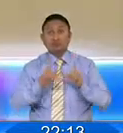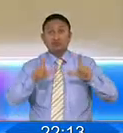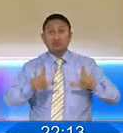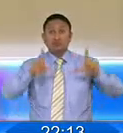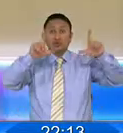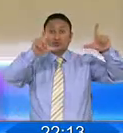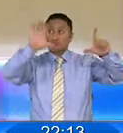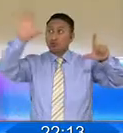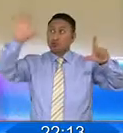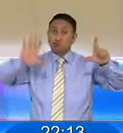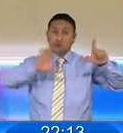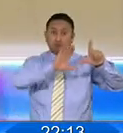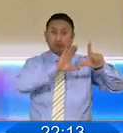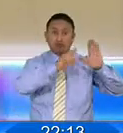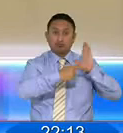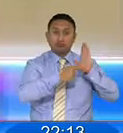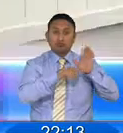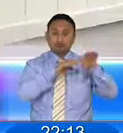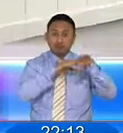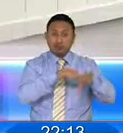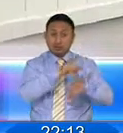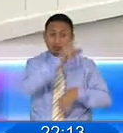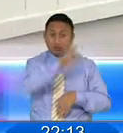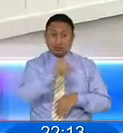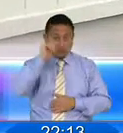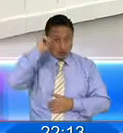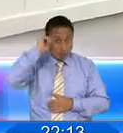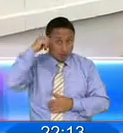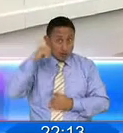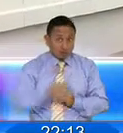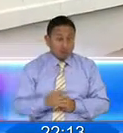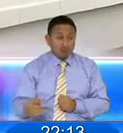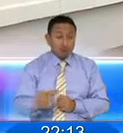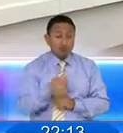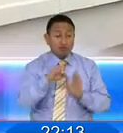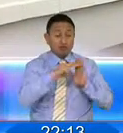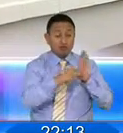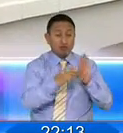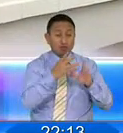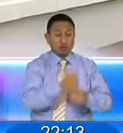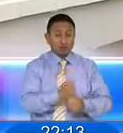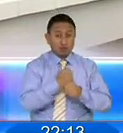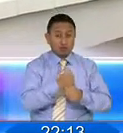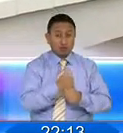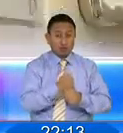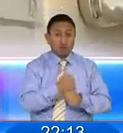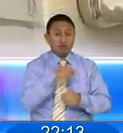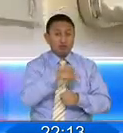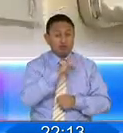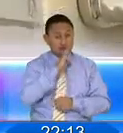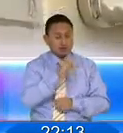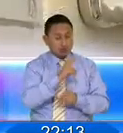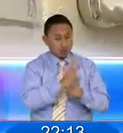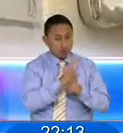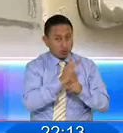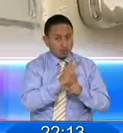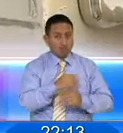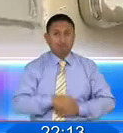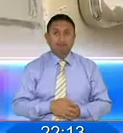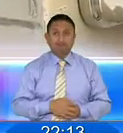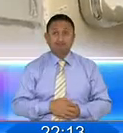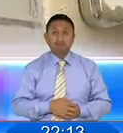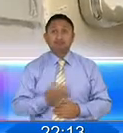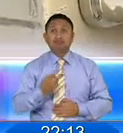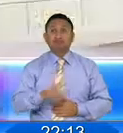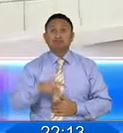sirve como refuerzo para recordar a los estudiantes sobre las medidas de bioseguridad que siempre tienen que mantener así como también